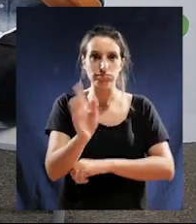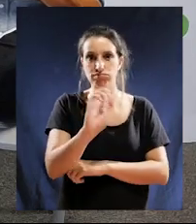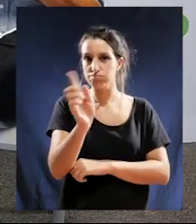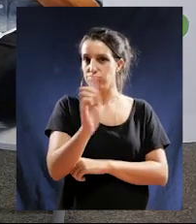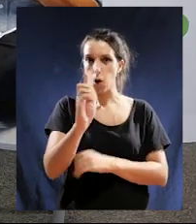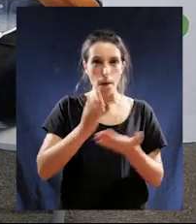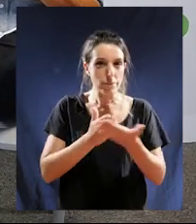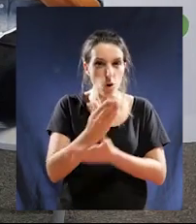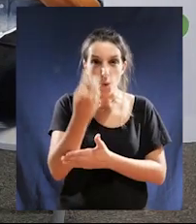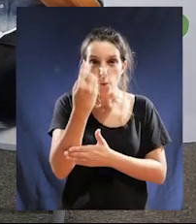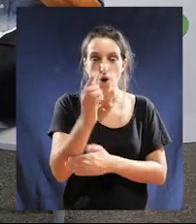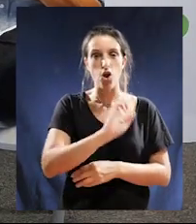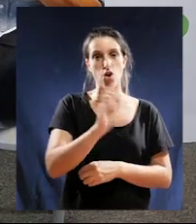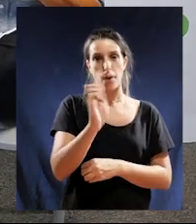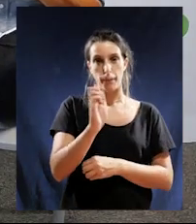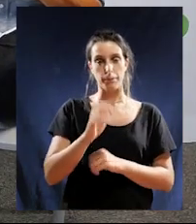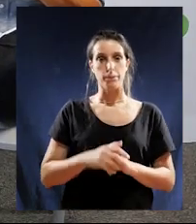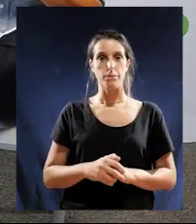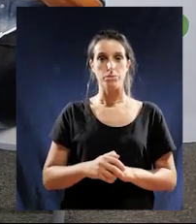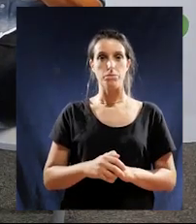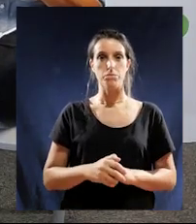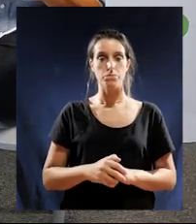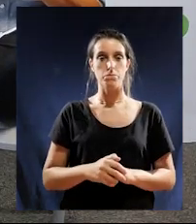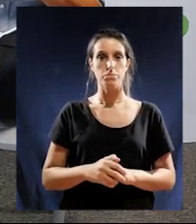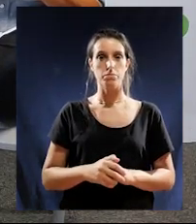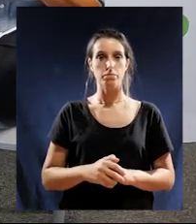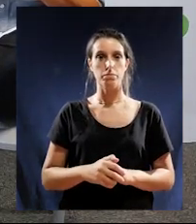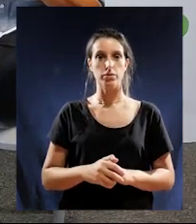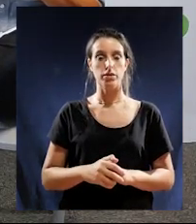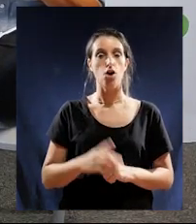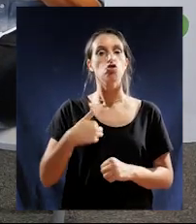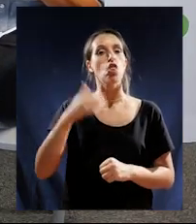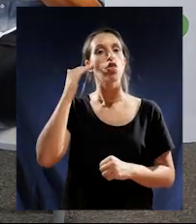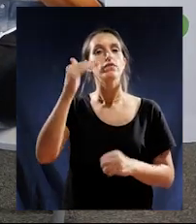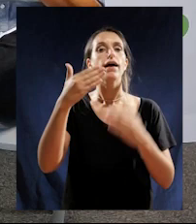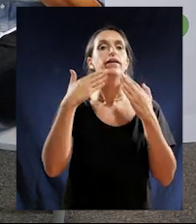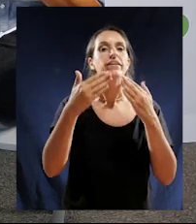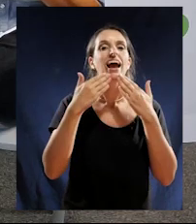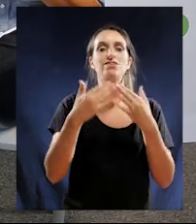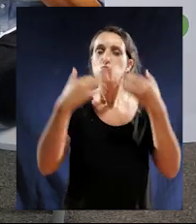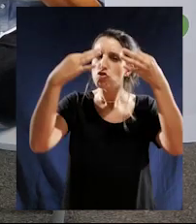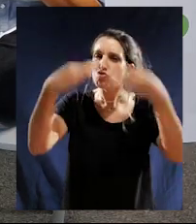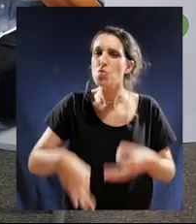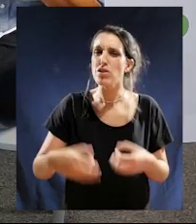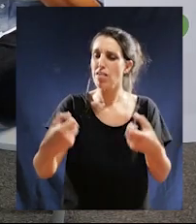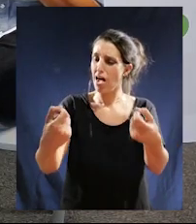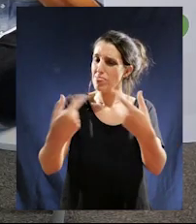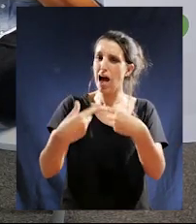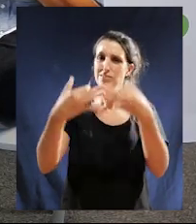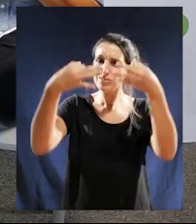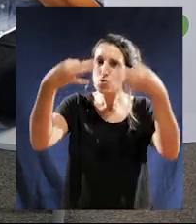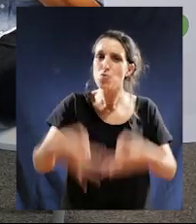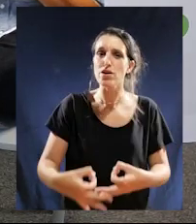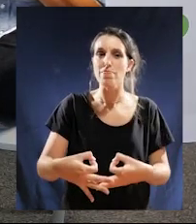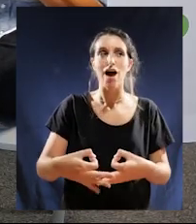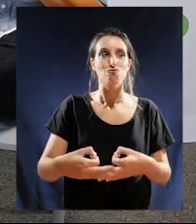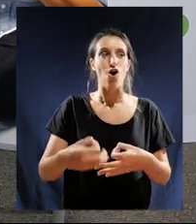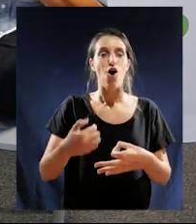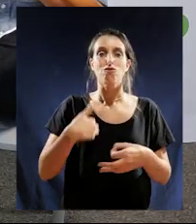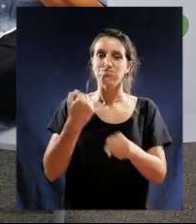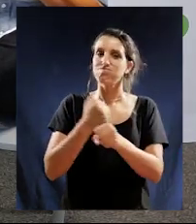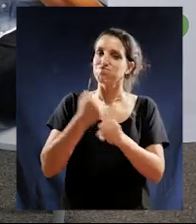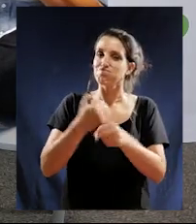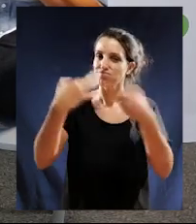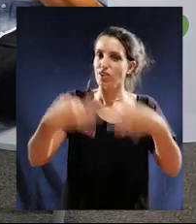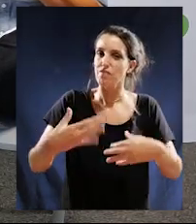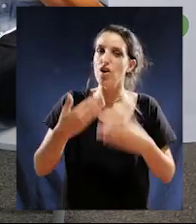dice: esta frase me reconforta. Sí. Desde mi rol docente agradezco darme la seguridad de lo que hago muy bien. no está mal. Muy bien, es por